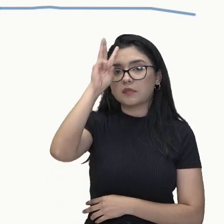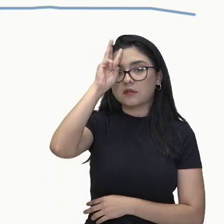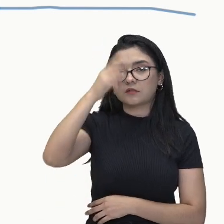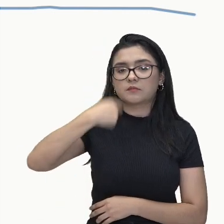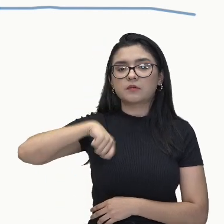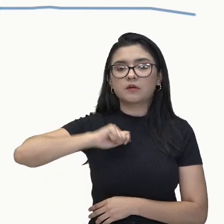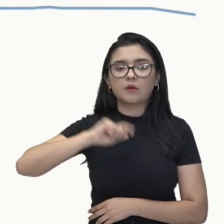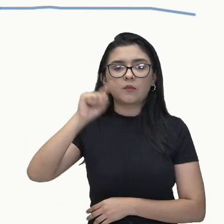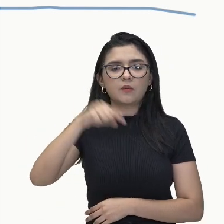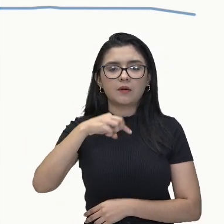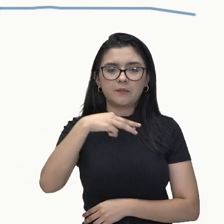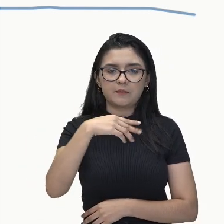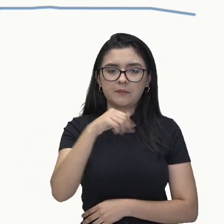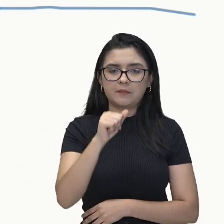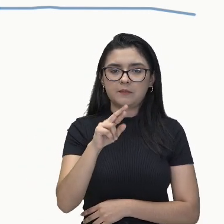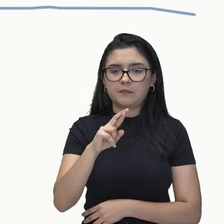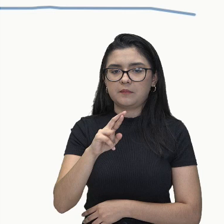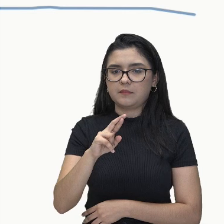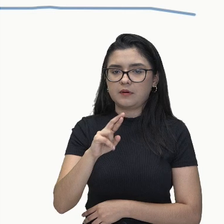Marte